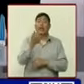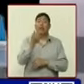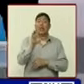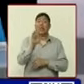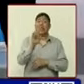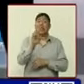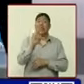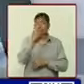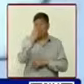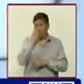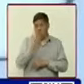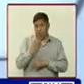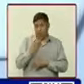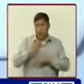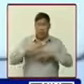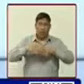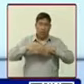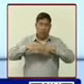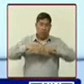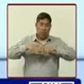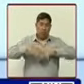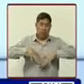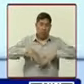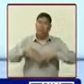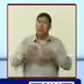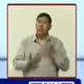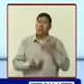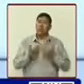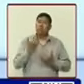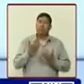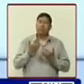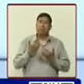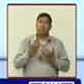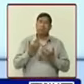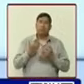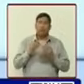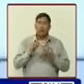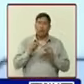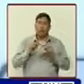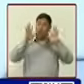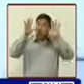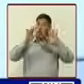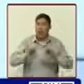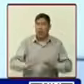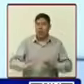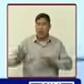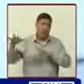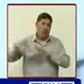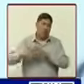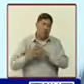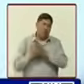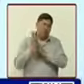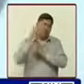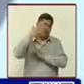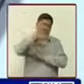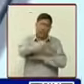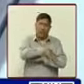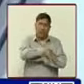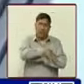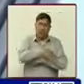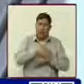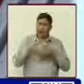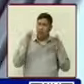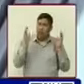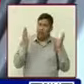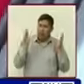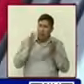Obrajes. La plataforma se hundió precisamente por la lluvia, por cómo se humedeció el terreno, el desborde además del río, ¿no? Realmente